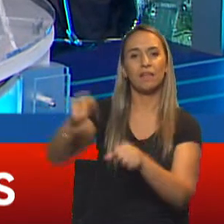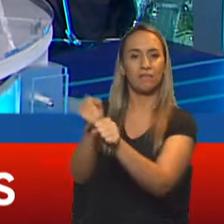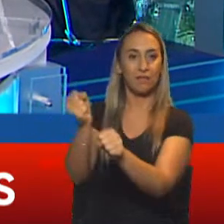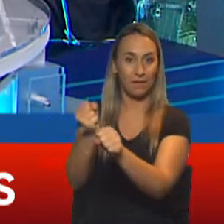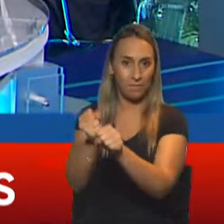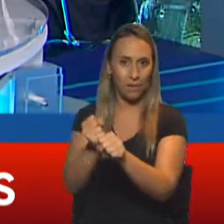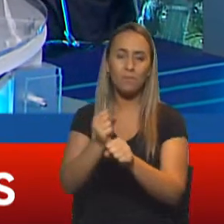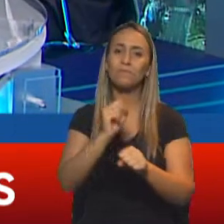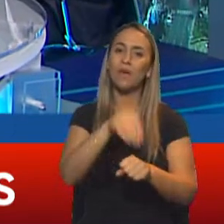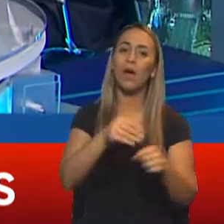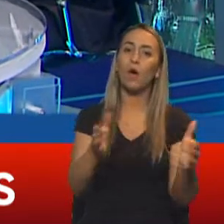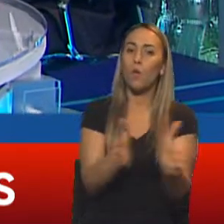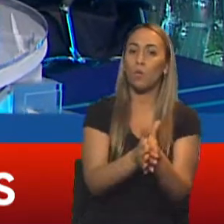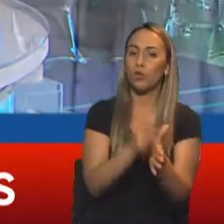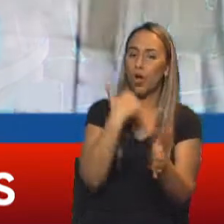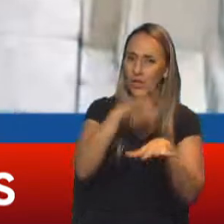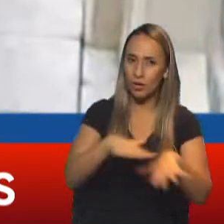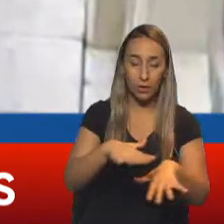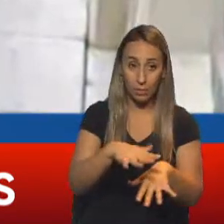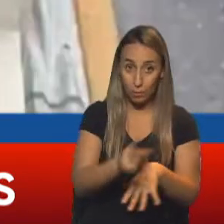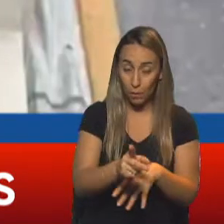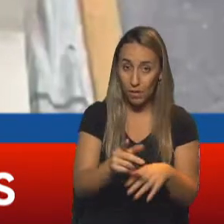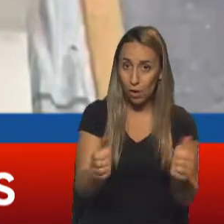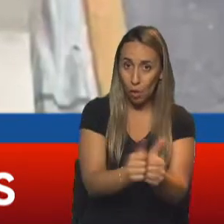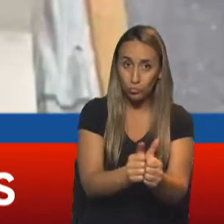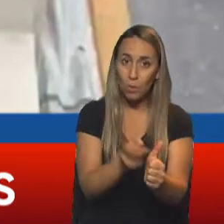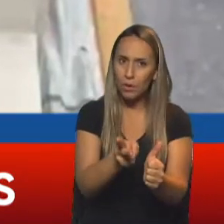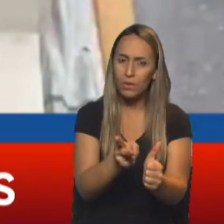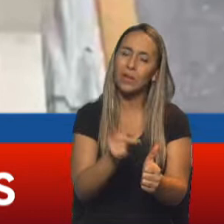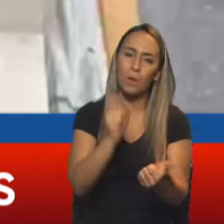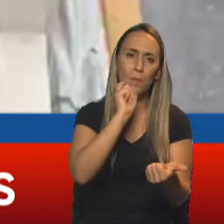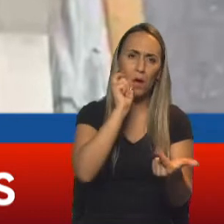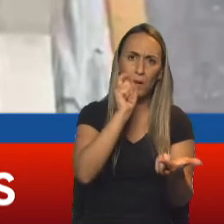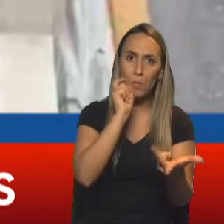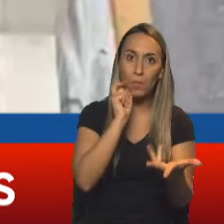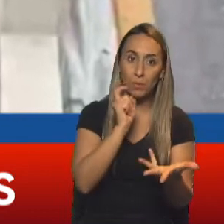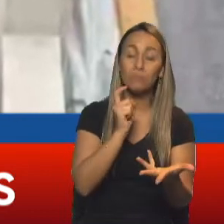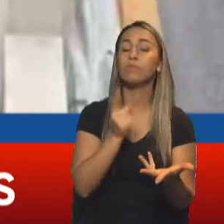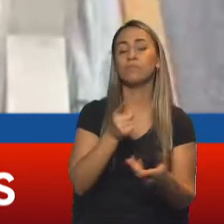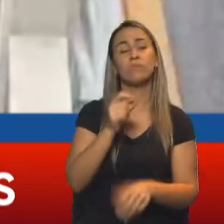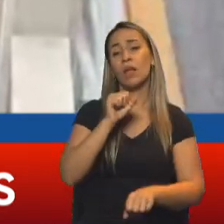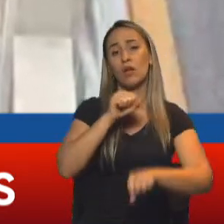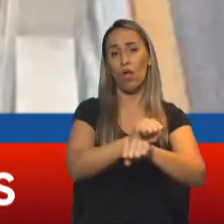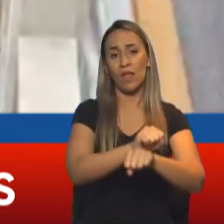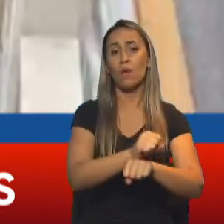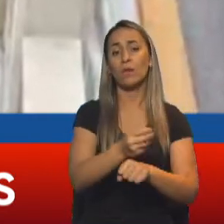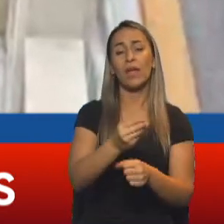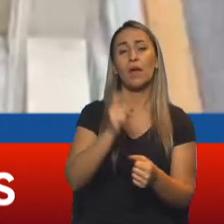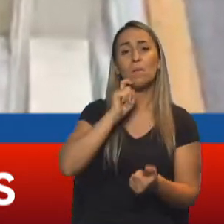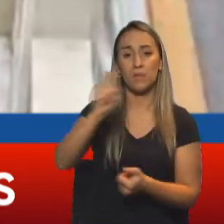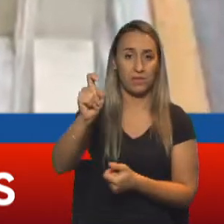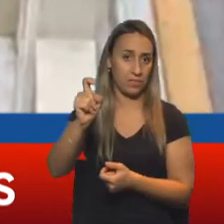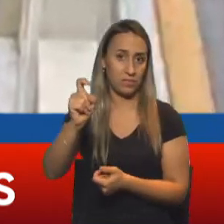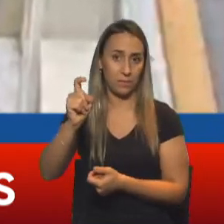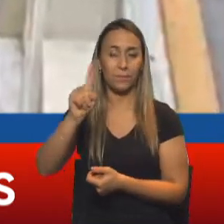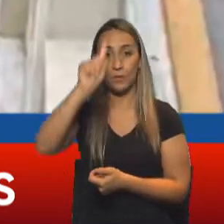sus hijos, con quien tenía impedimento de contacto. También violó esa situación. Fue condenado por desobediencia a una orden judicial.